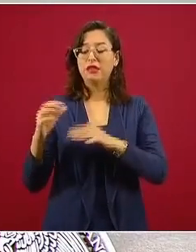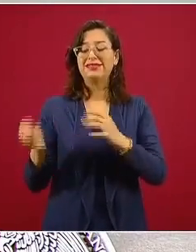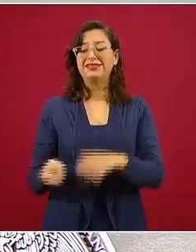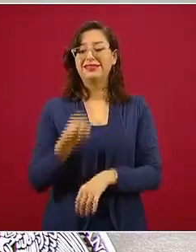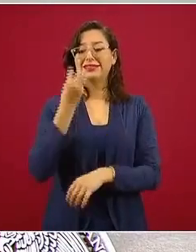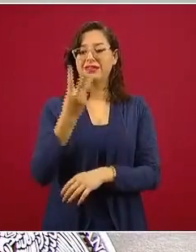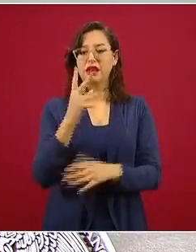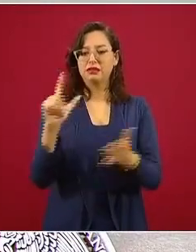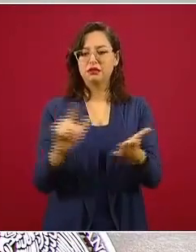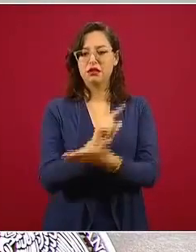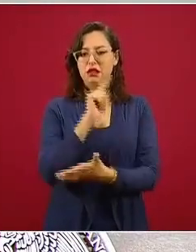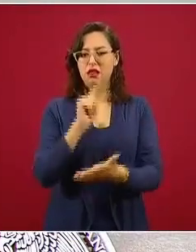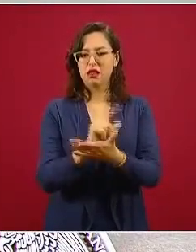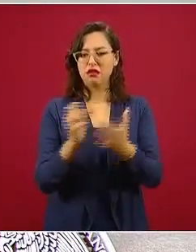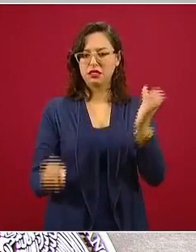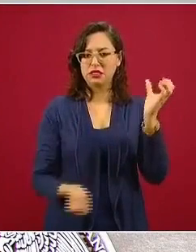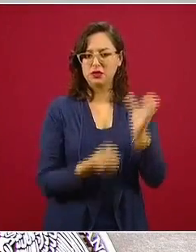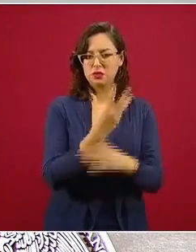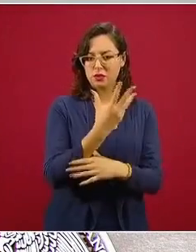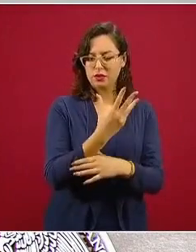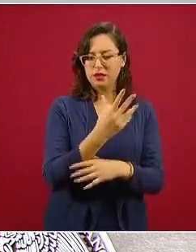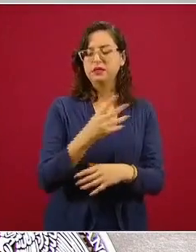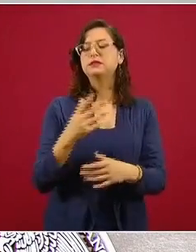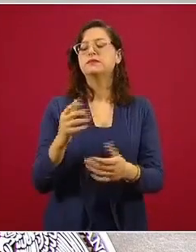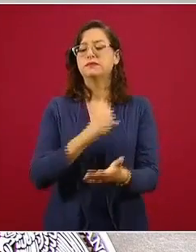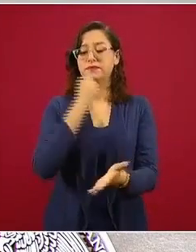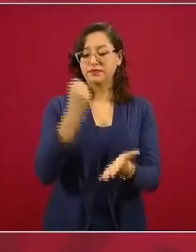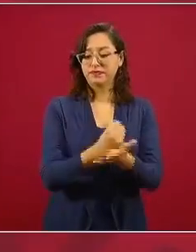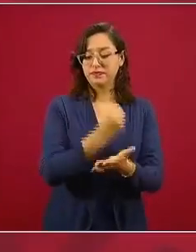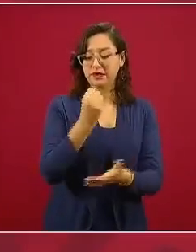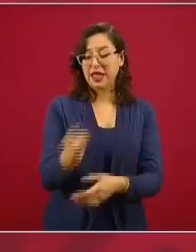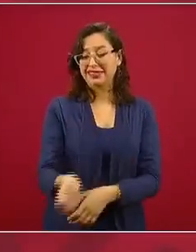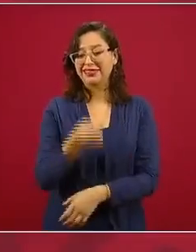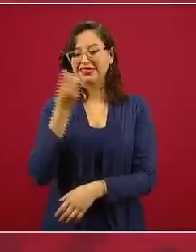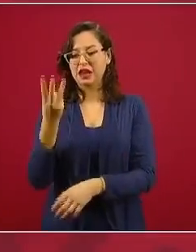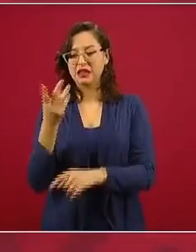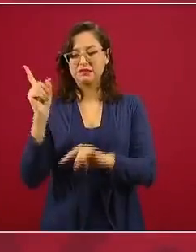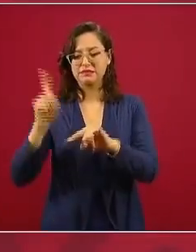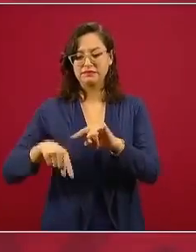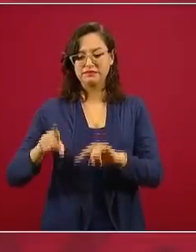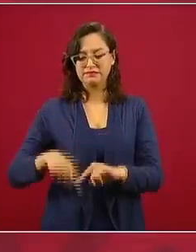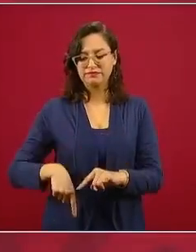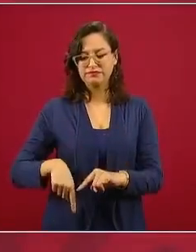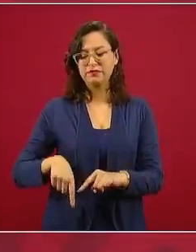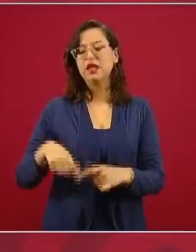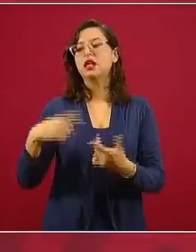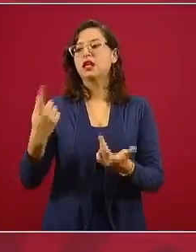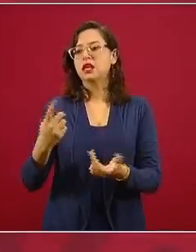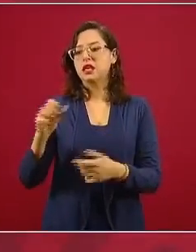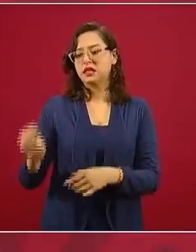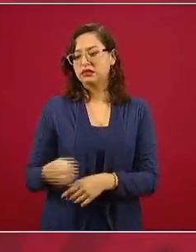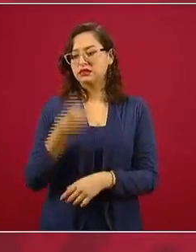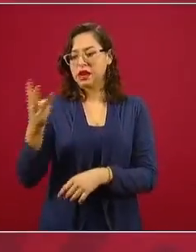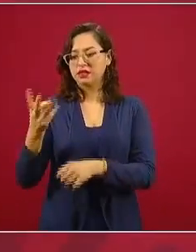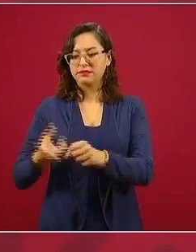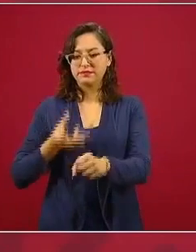reformó 3 más y abrogó el mismo número. Las leyes que se